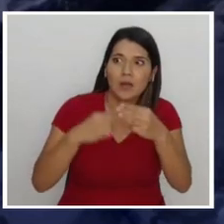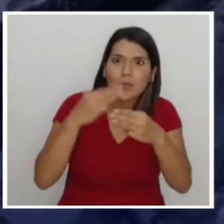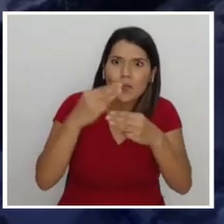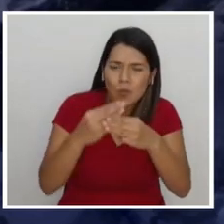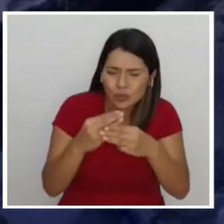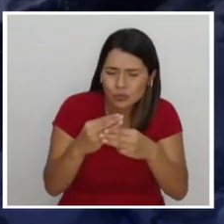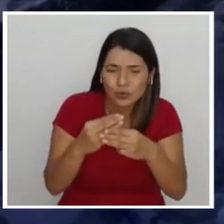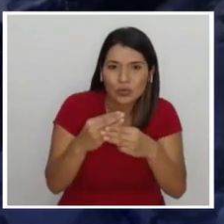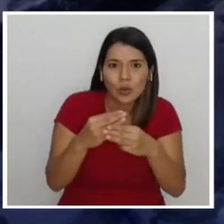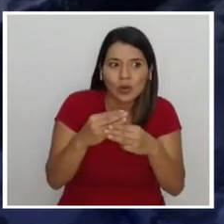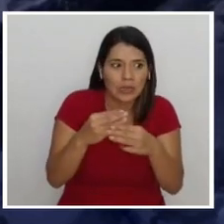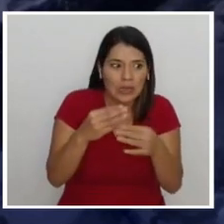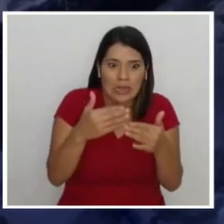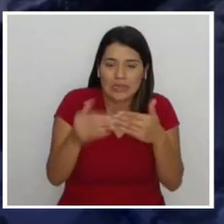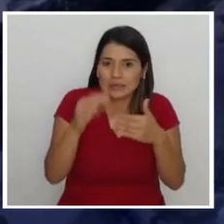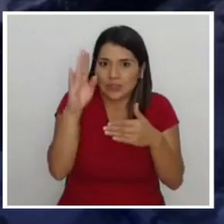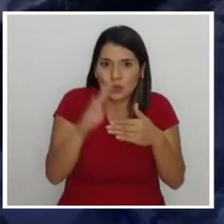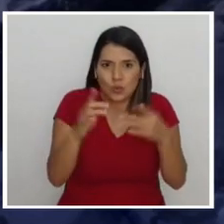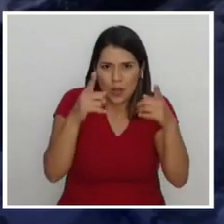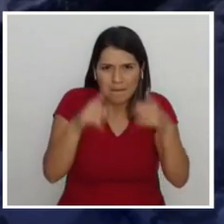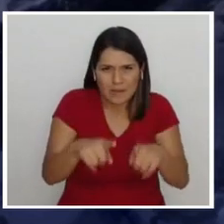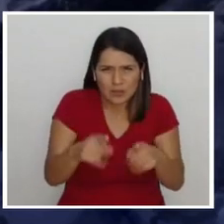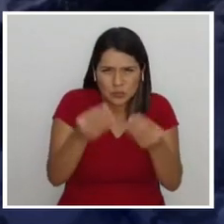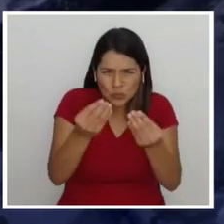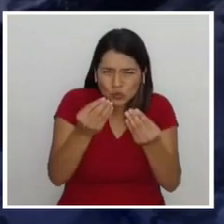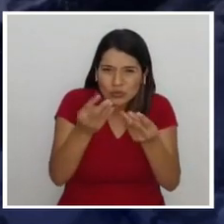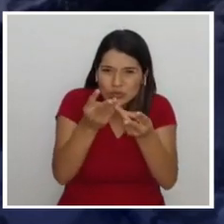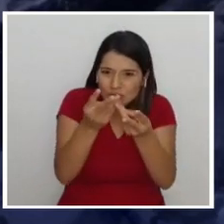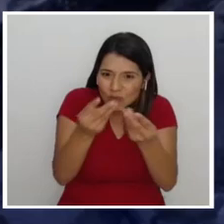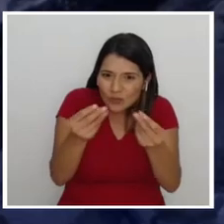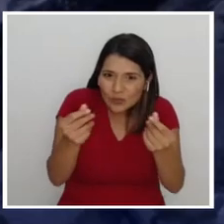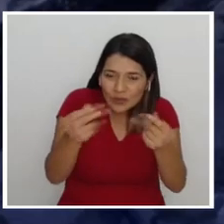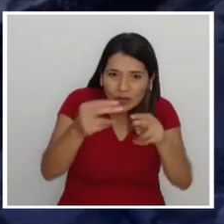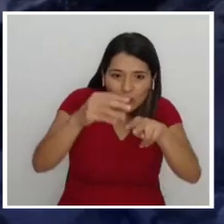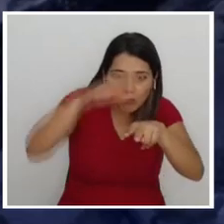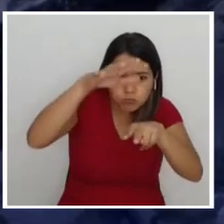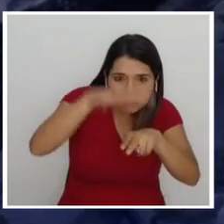tantas toneladas de material sobre él.